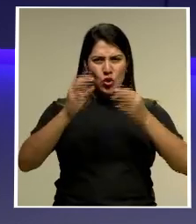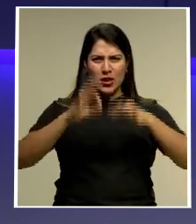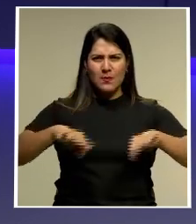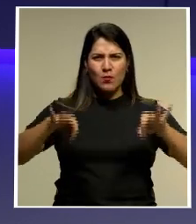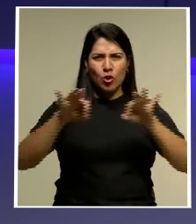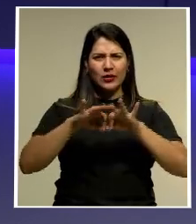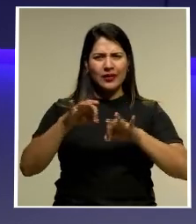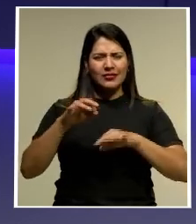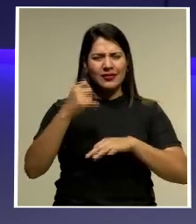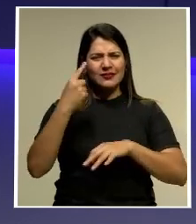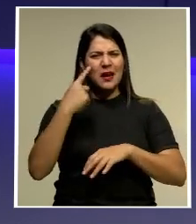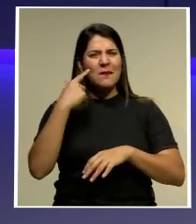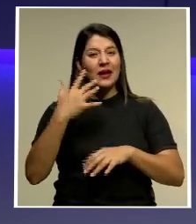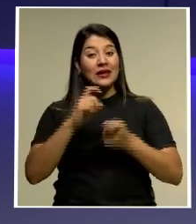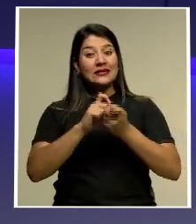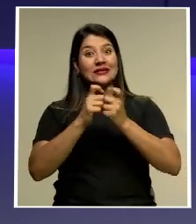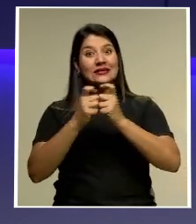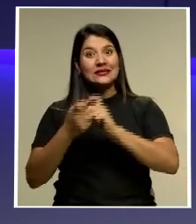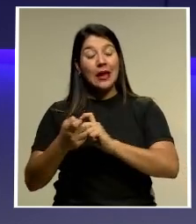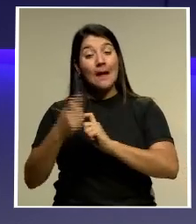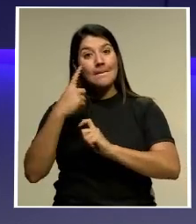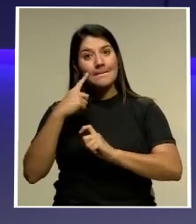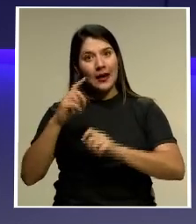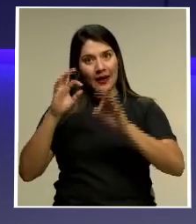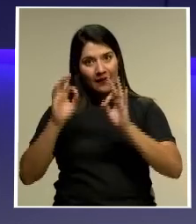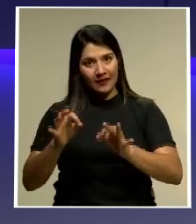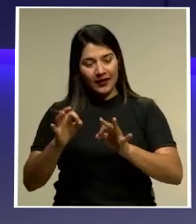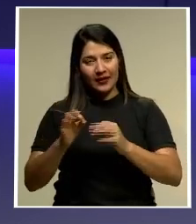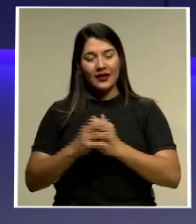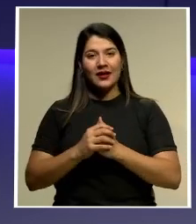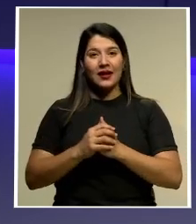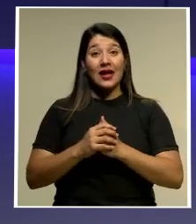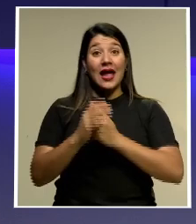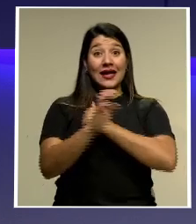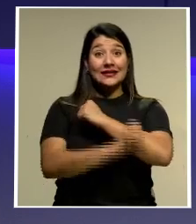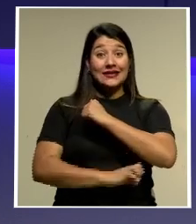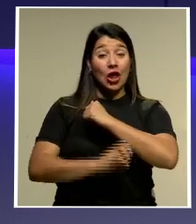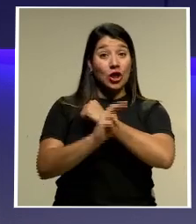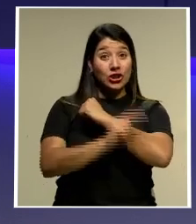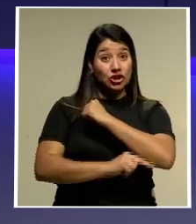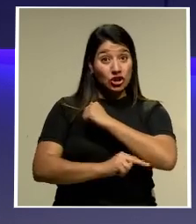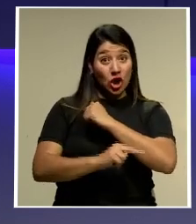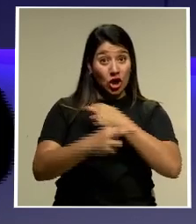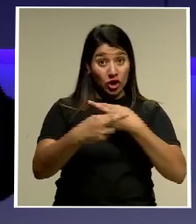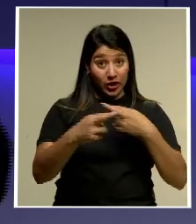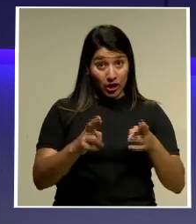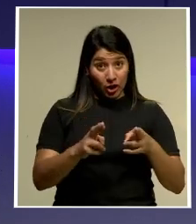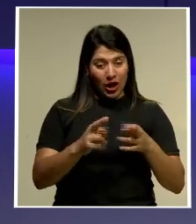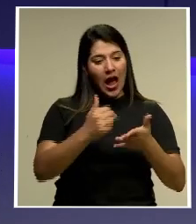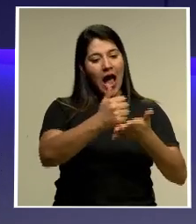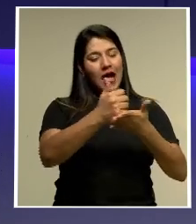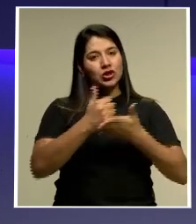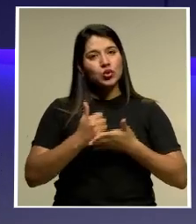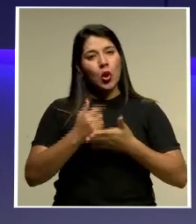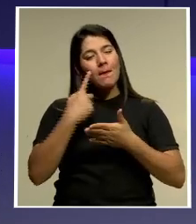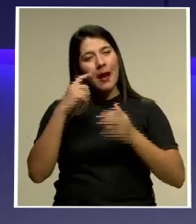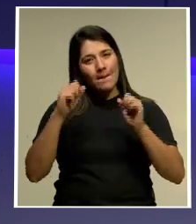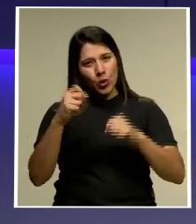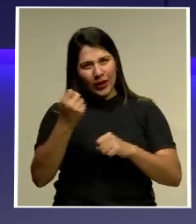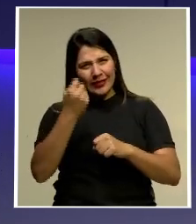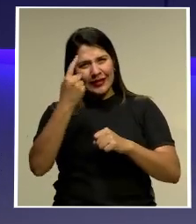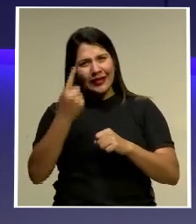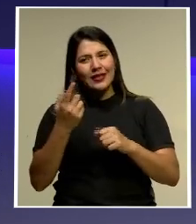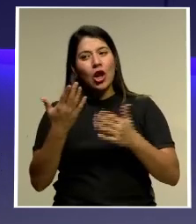para transformarlo para bien. El estado de la región nos ayuda a entender ese espacio en donde